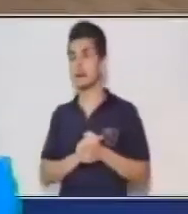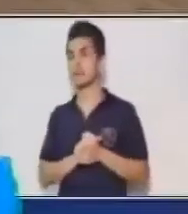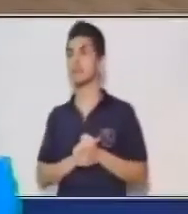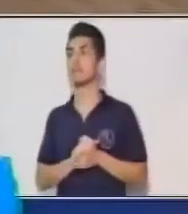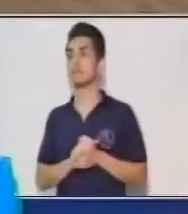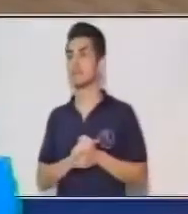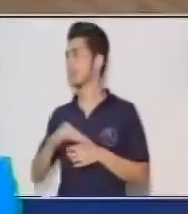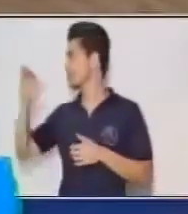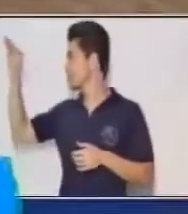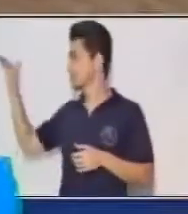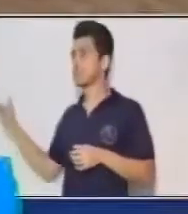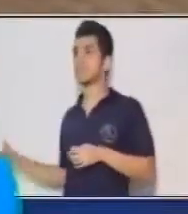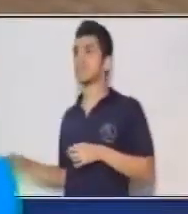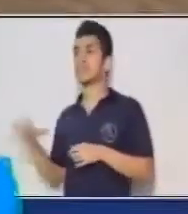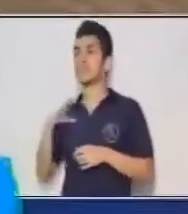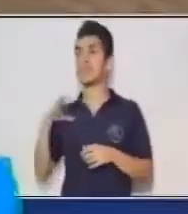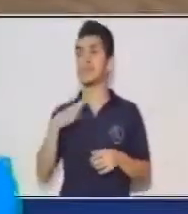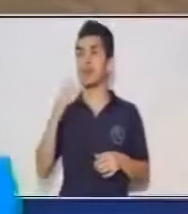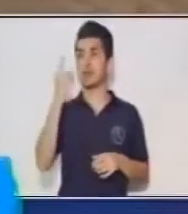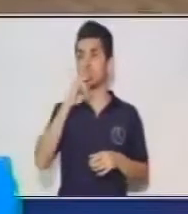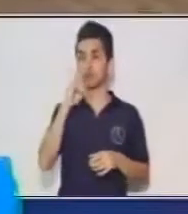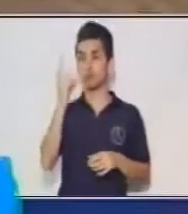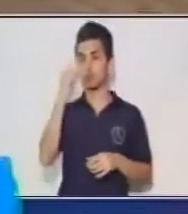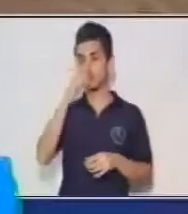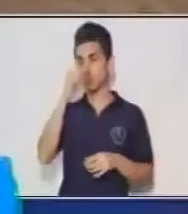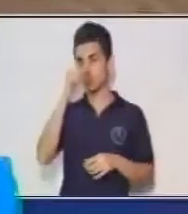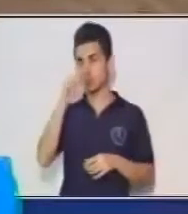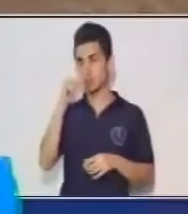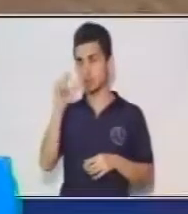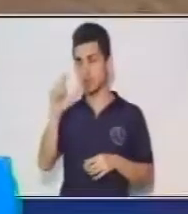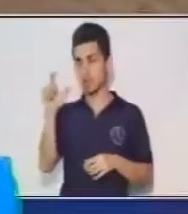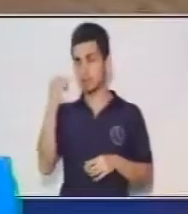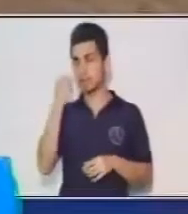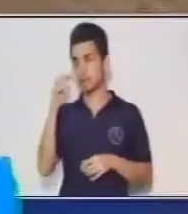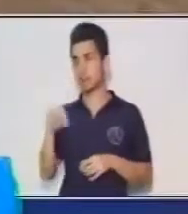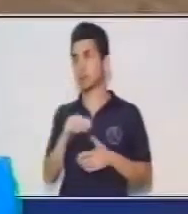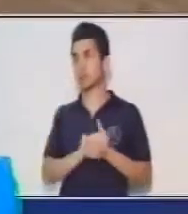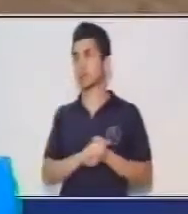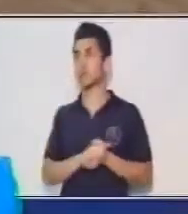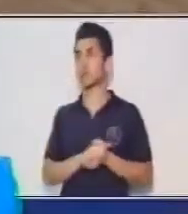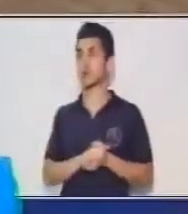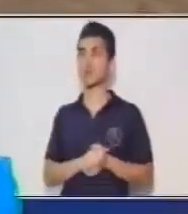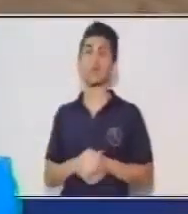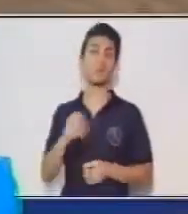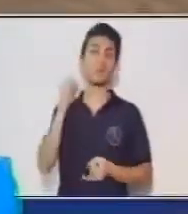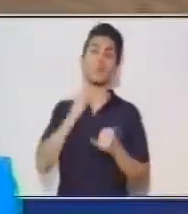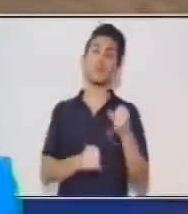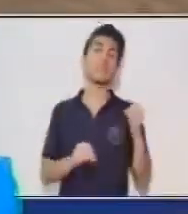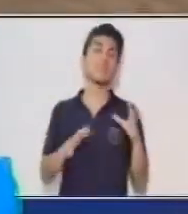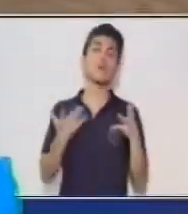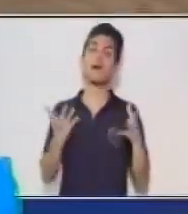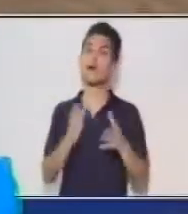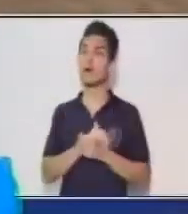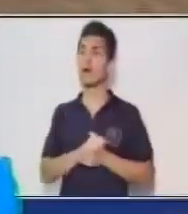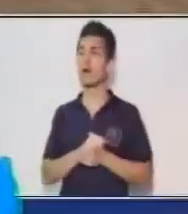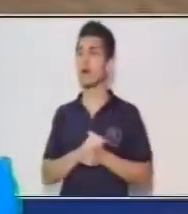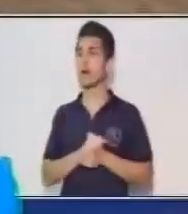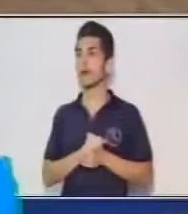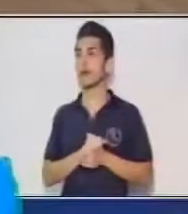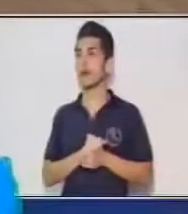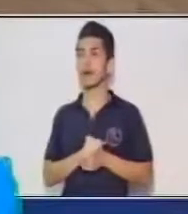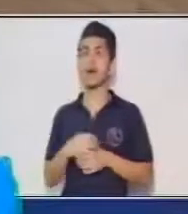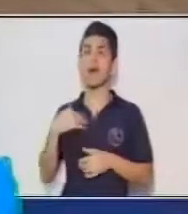estos aplicamos la sustracción. Y por último, nosotros realizamos